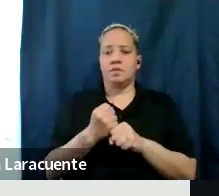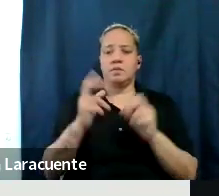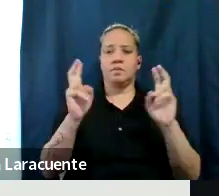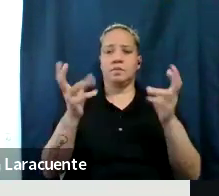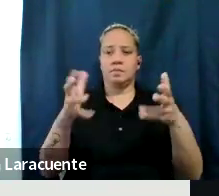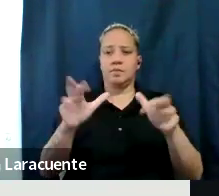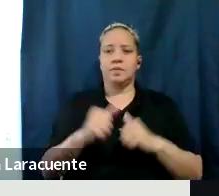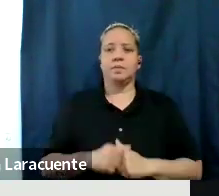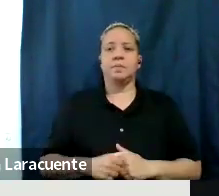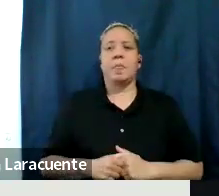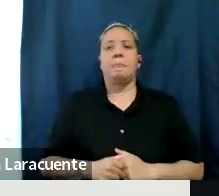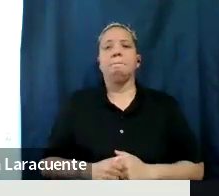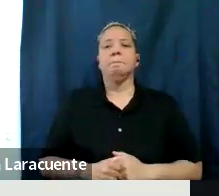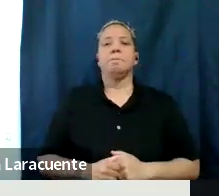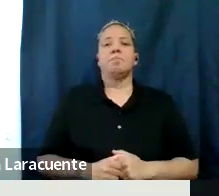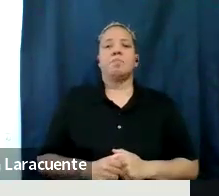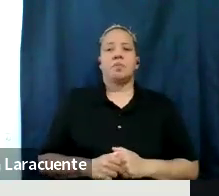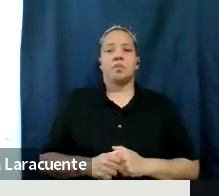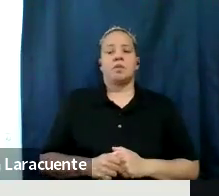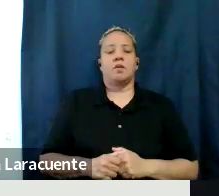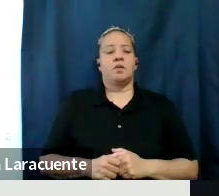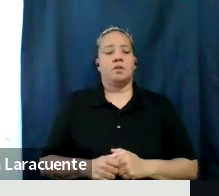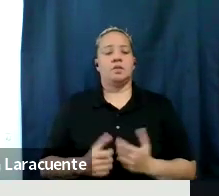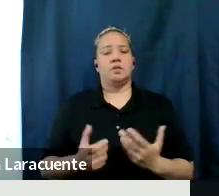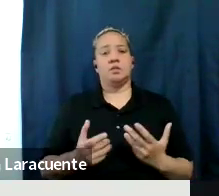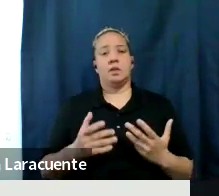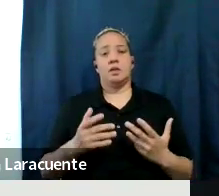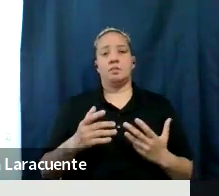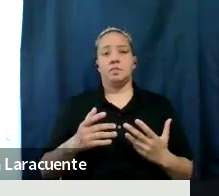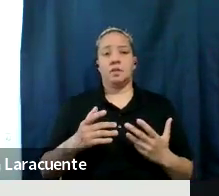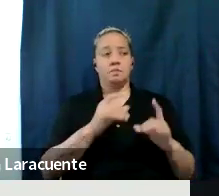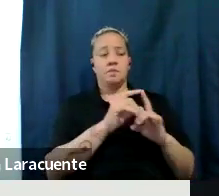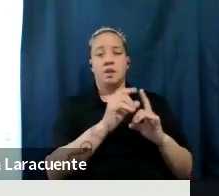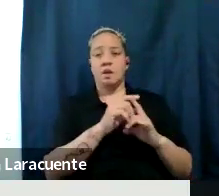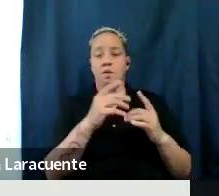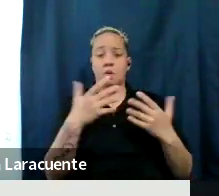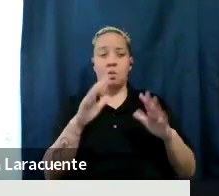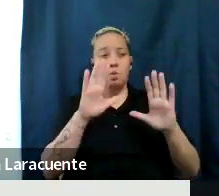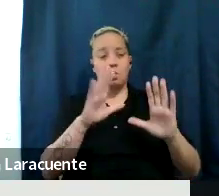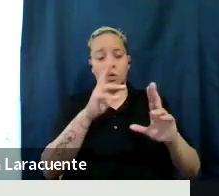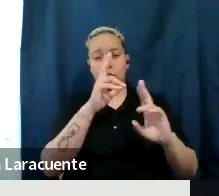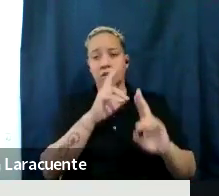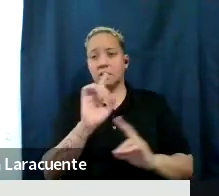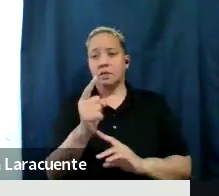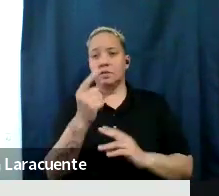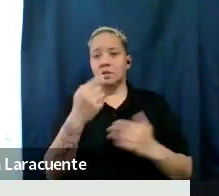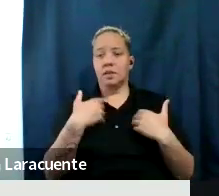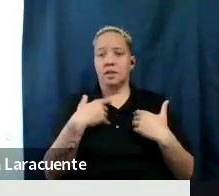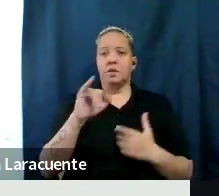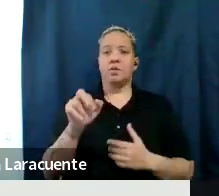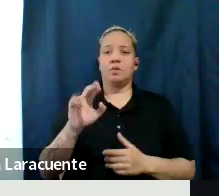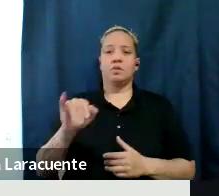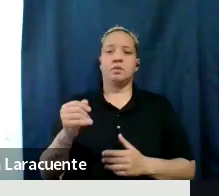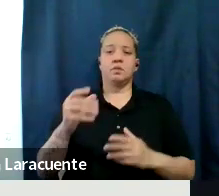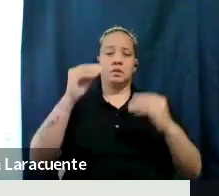cita. No serán estas palabras aduladoras y aquel homenaje el único que reciba Juan Ramón Jiménez de los